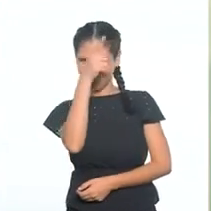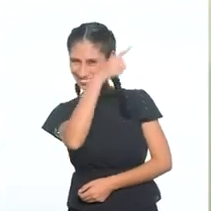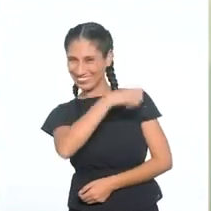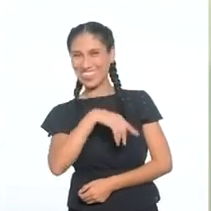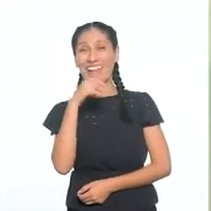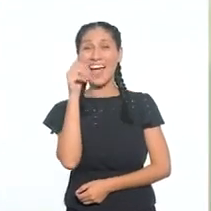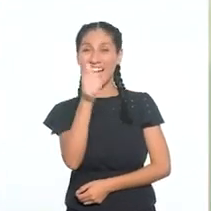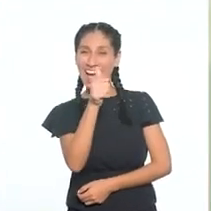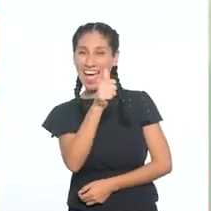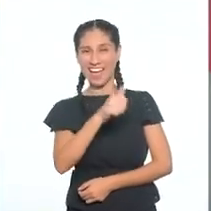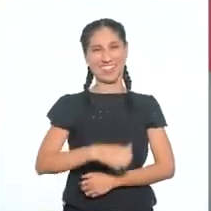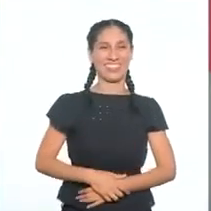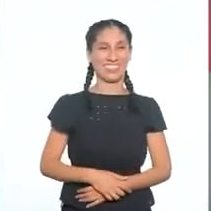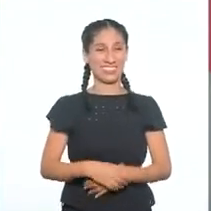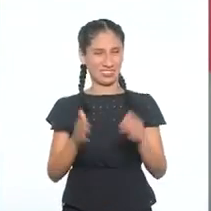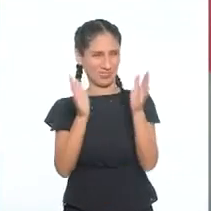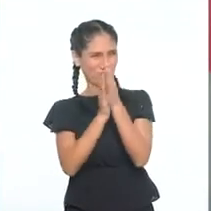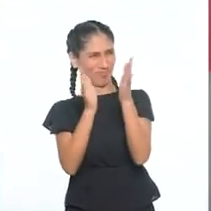hola